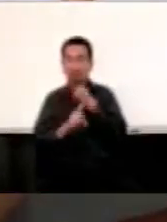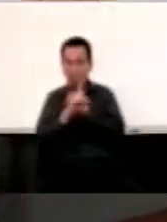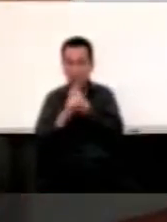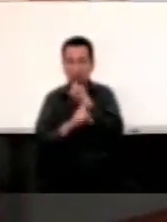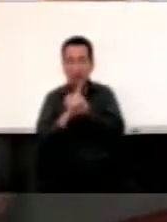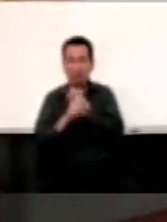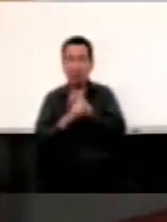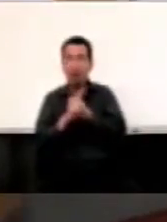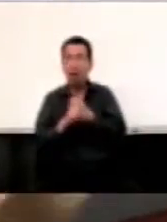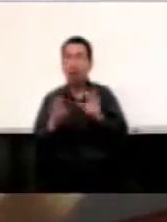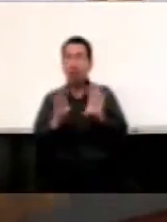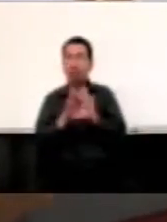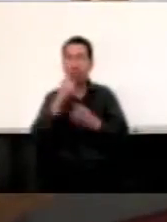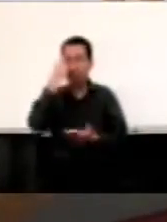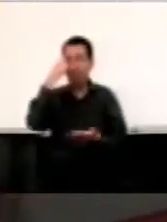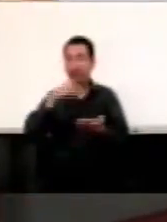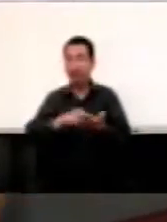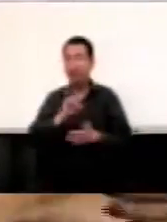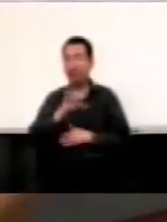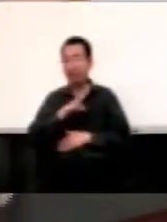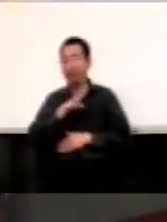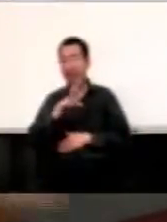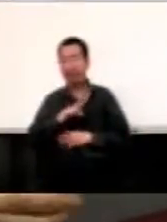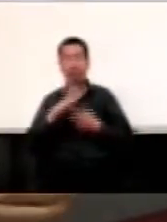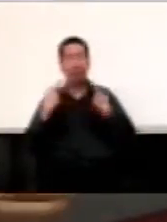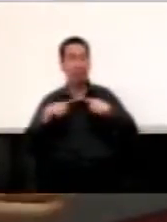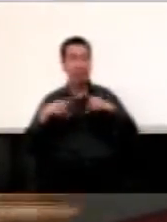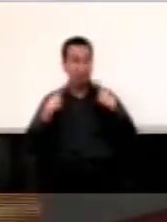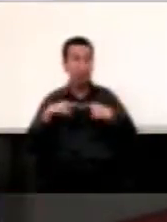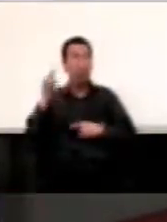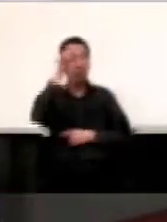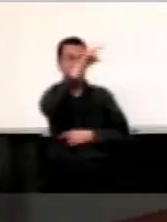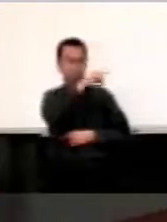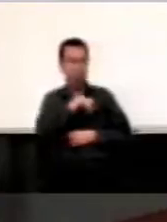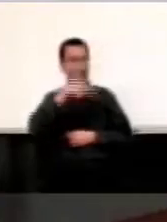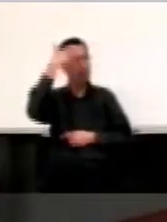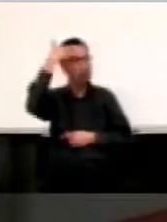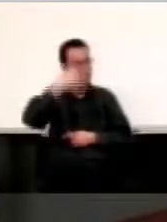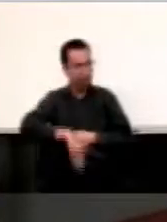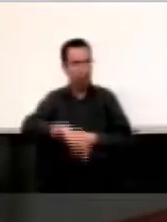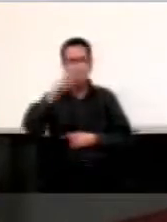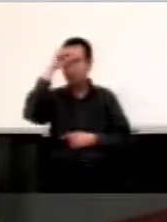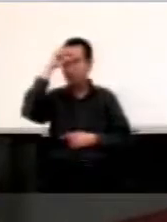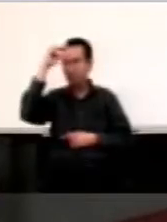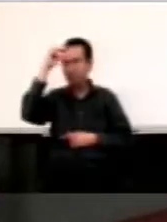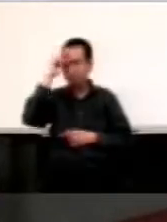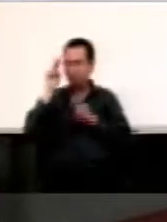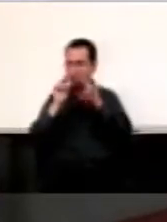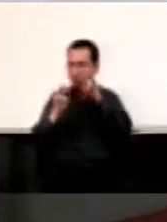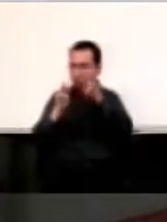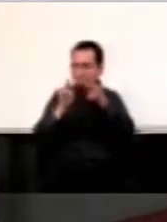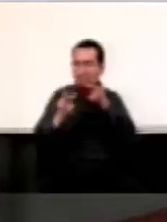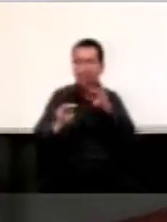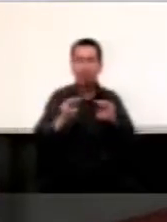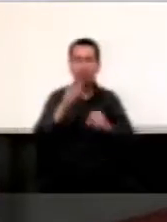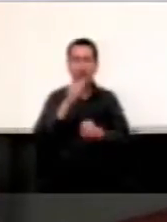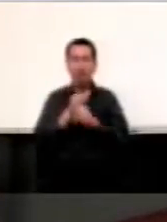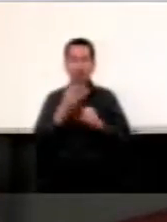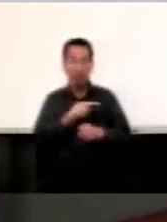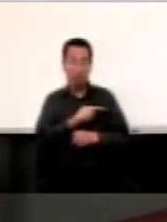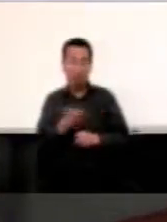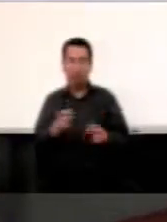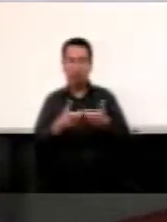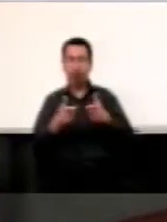brecha, me parece que existe, que la sociedad la nota y que la nota en la creciente desigualdad, en la creciente pobreza, en